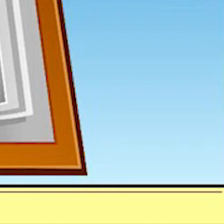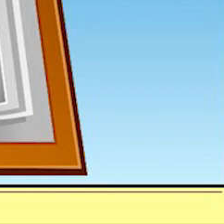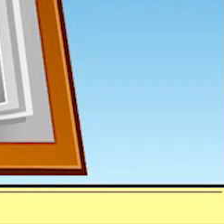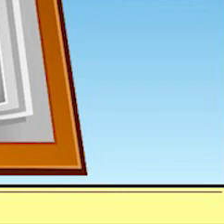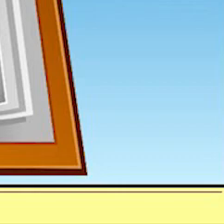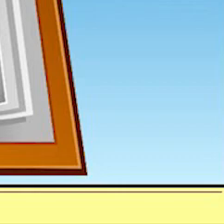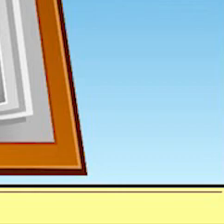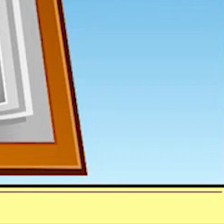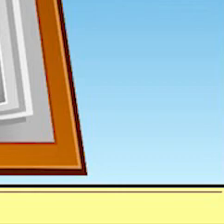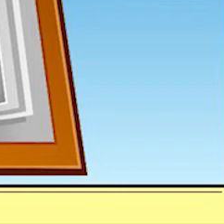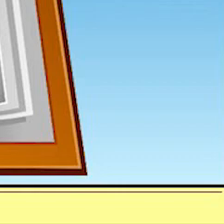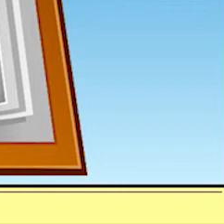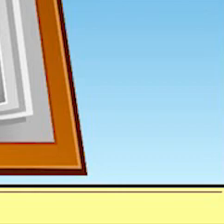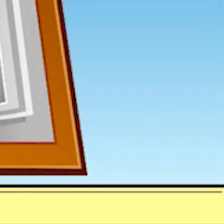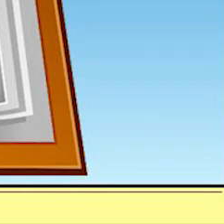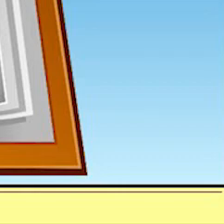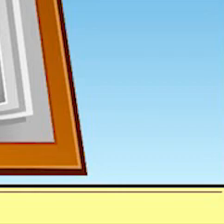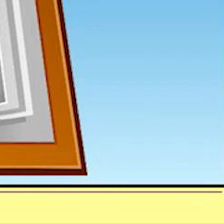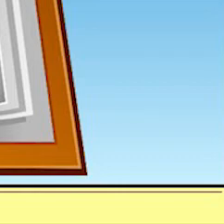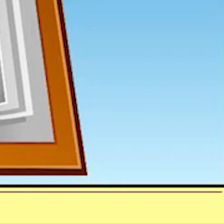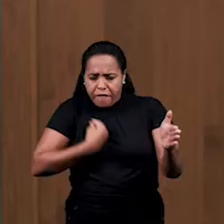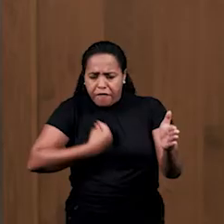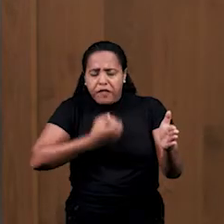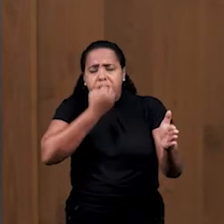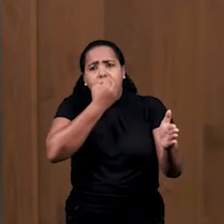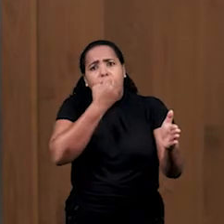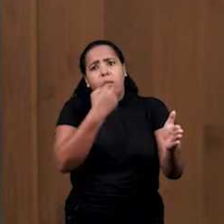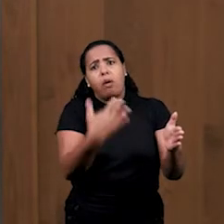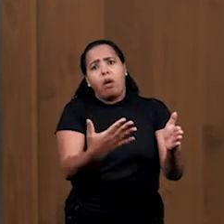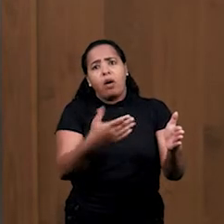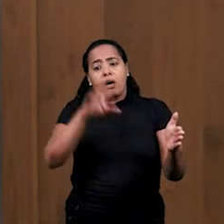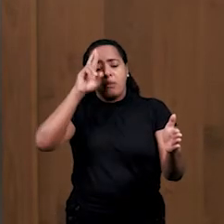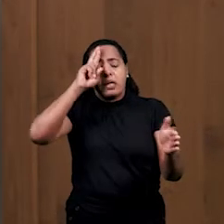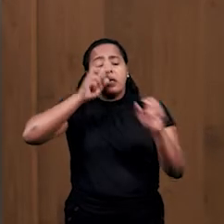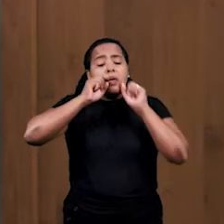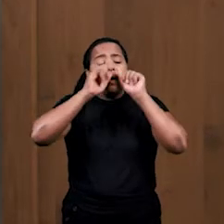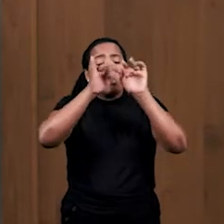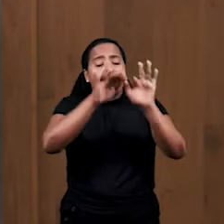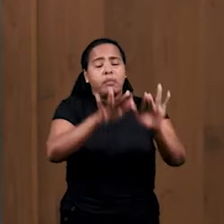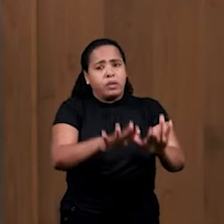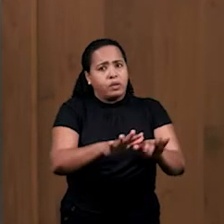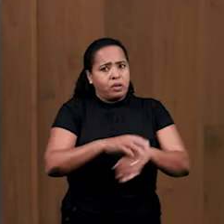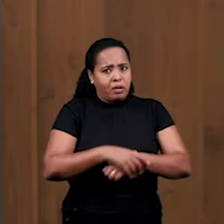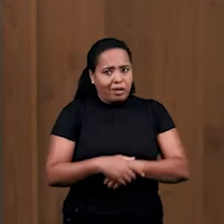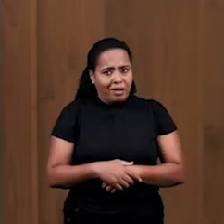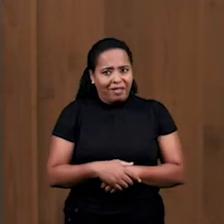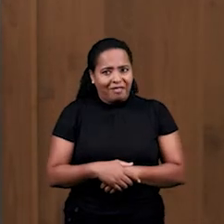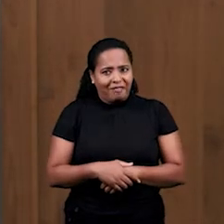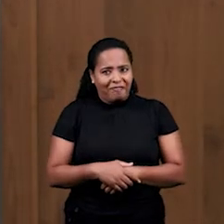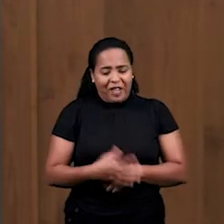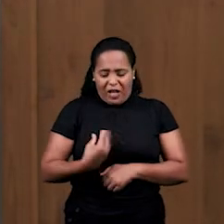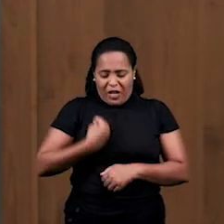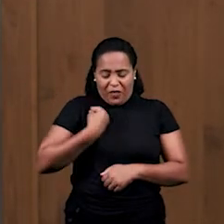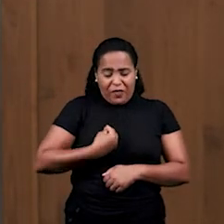Obedece a tu padre y a tu madre para que te vaya bien. Miren, eso dice, es una promesa.